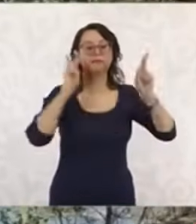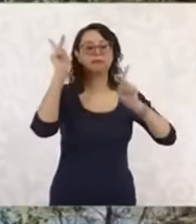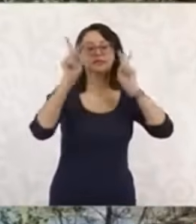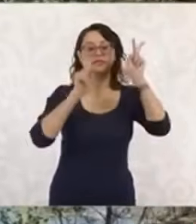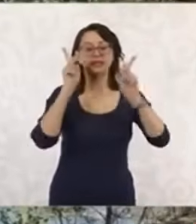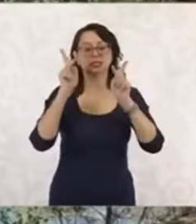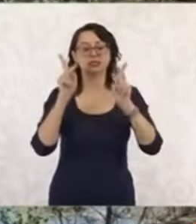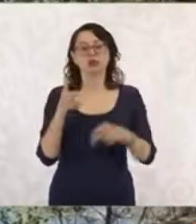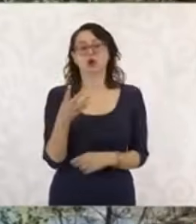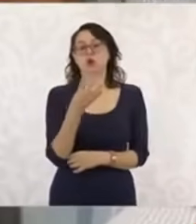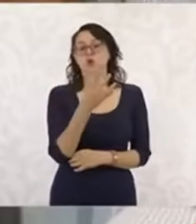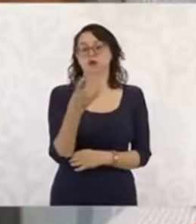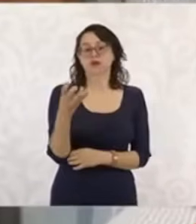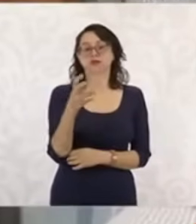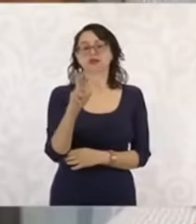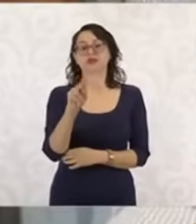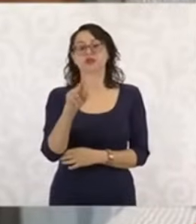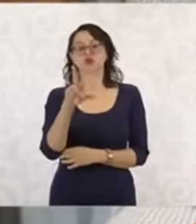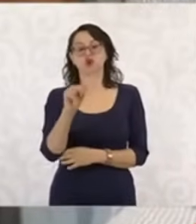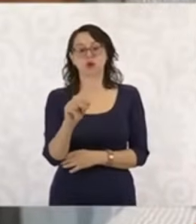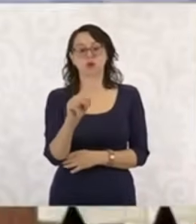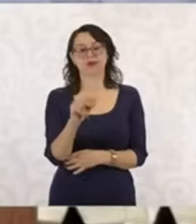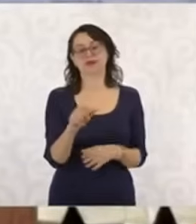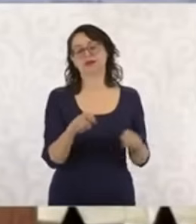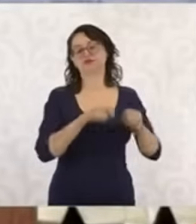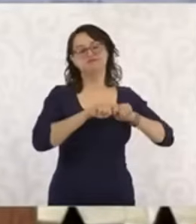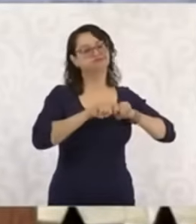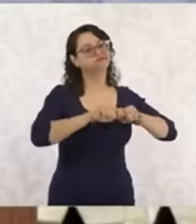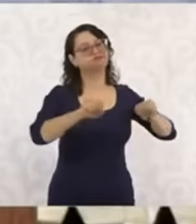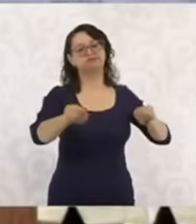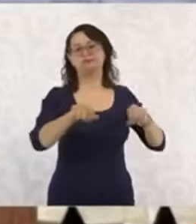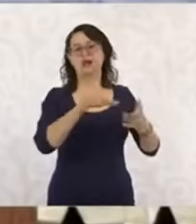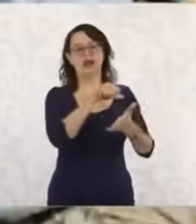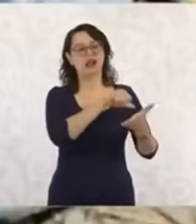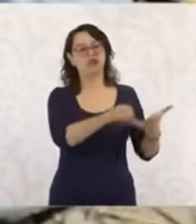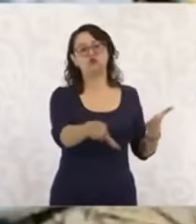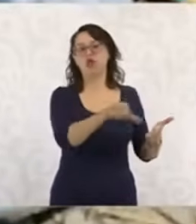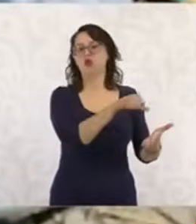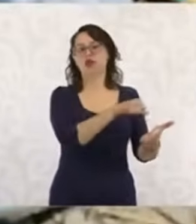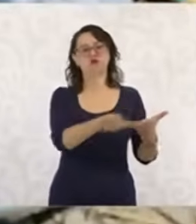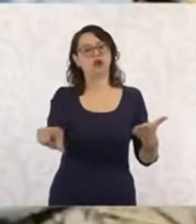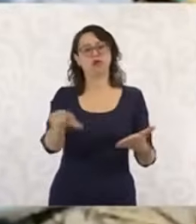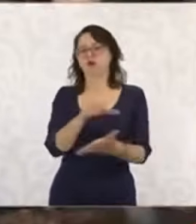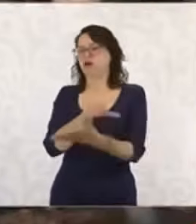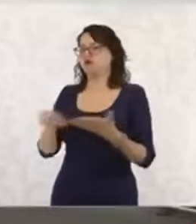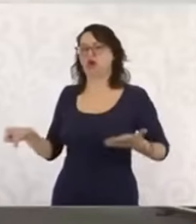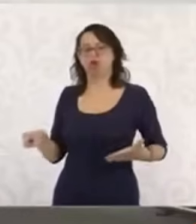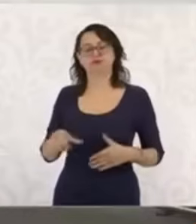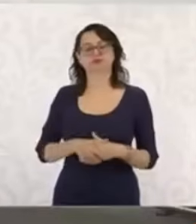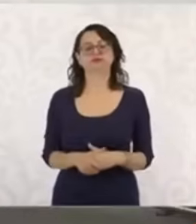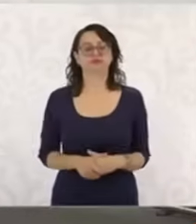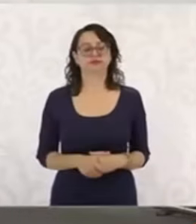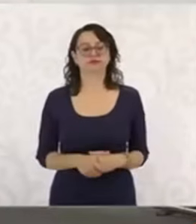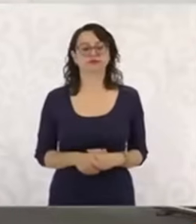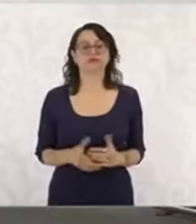clausuras. En el video que está corriendo se pueden ver las diferentes clausuras que se han efectuado. Pasamos a la siguiente